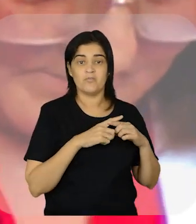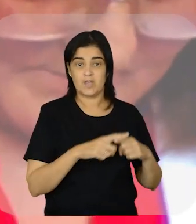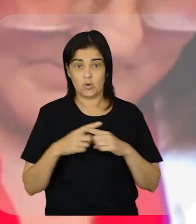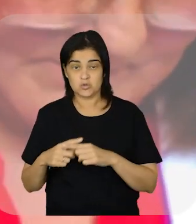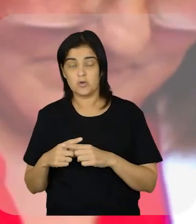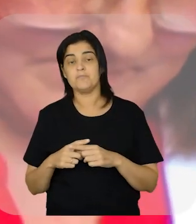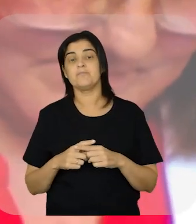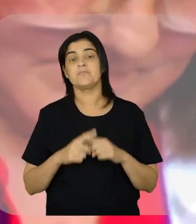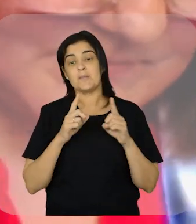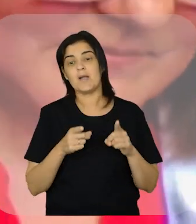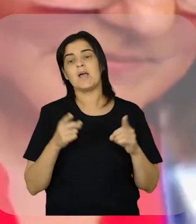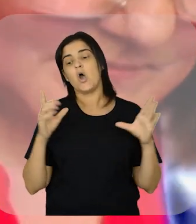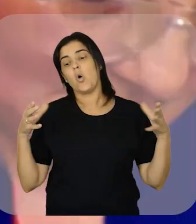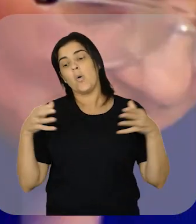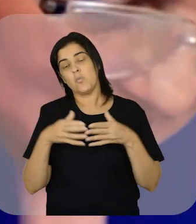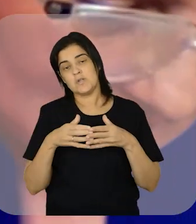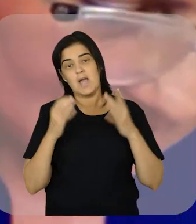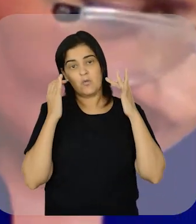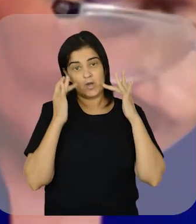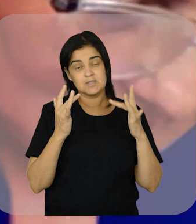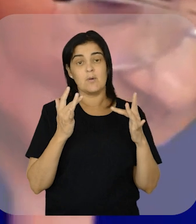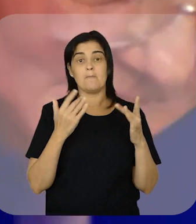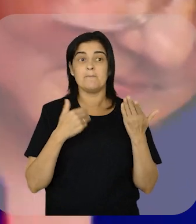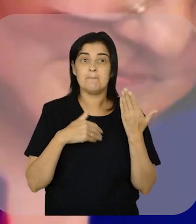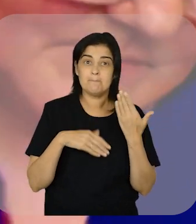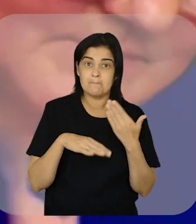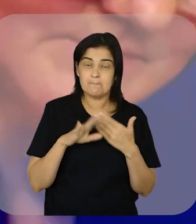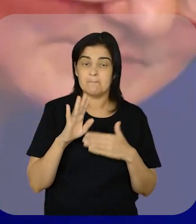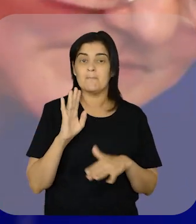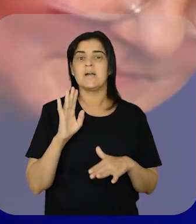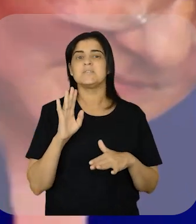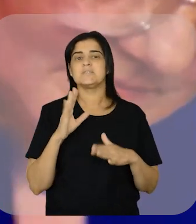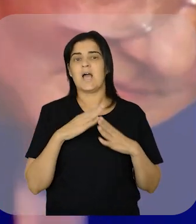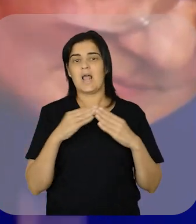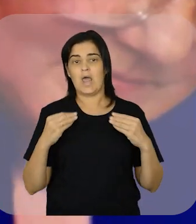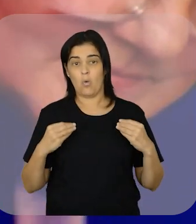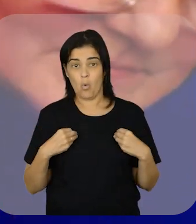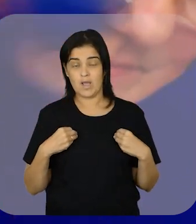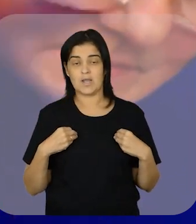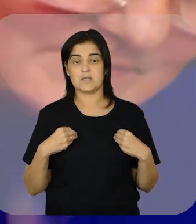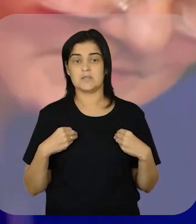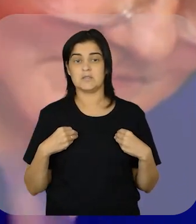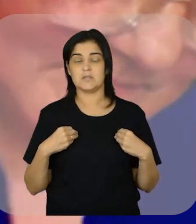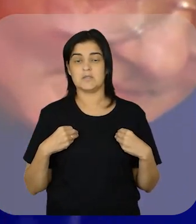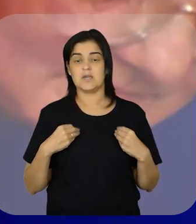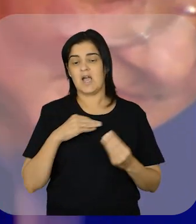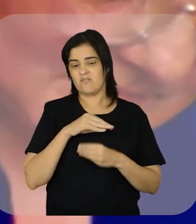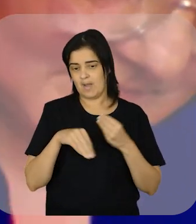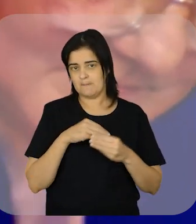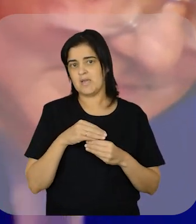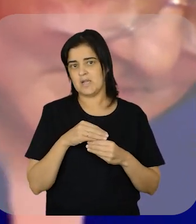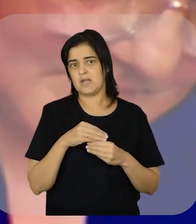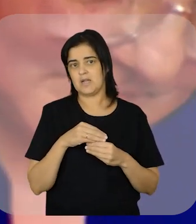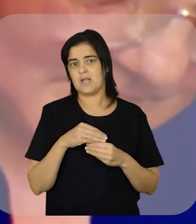Sí mencionan lo de la comunidad educativa, pero más que nada en la escuela, sin duda la familia